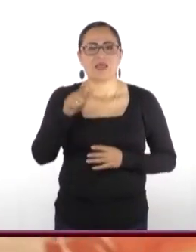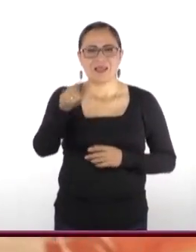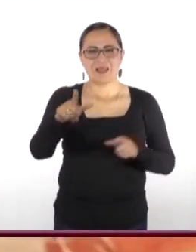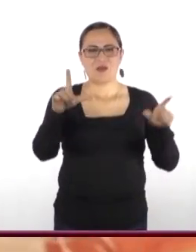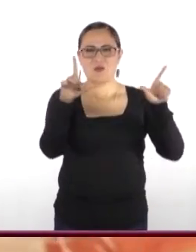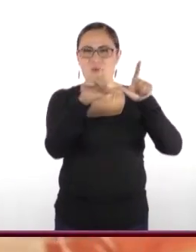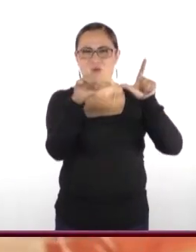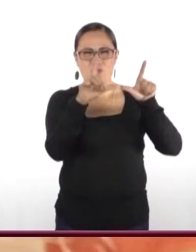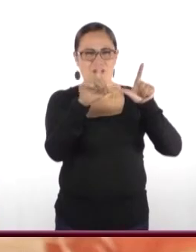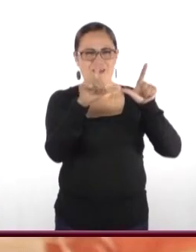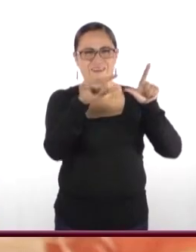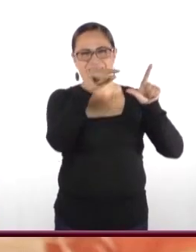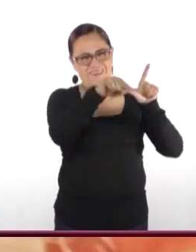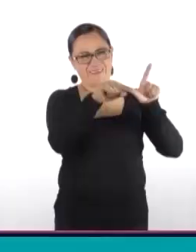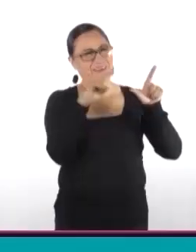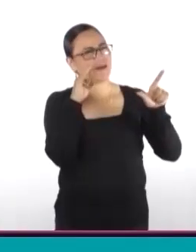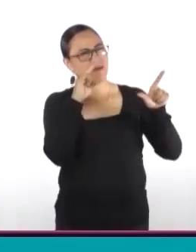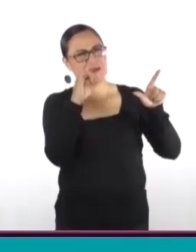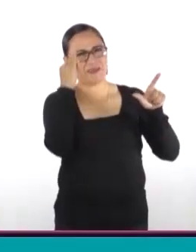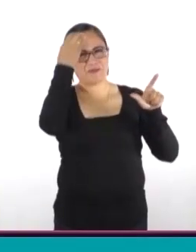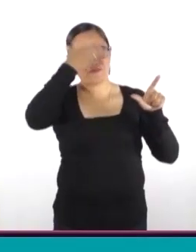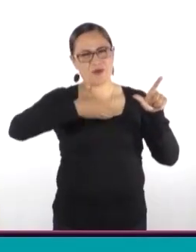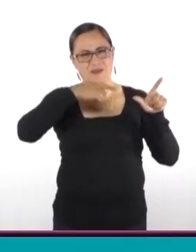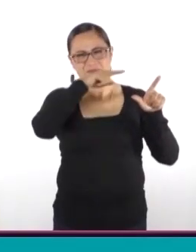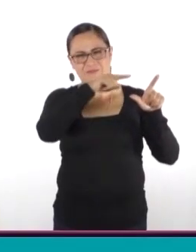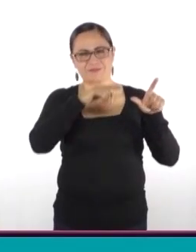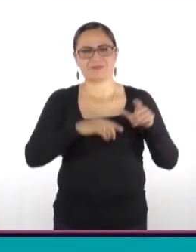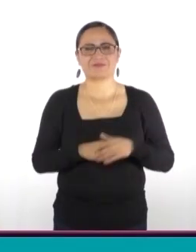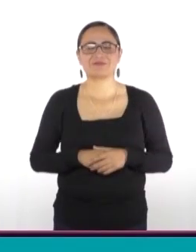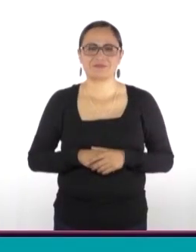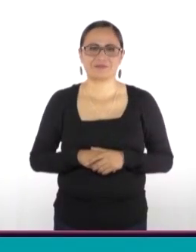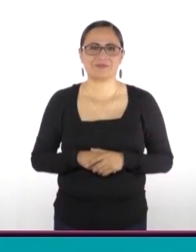mira, este es el cuadro que dices, ¿no? Este mero.